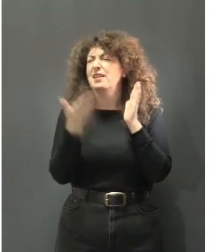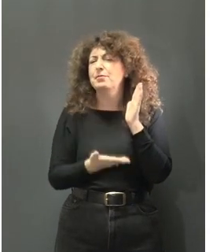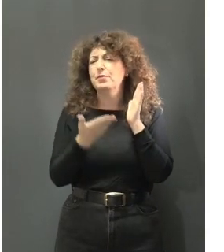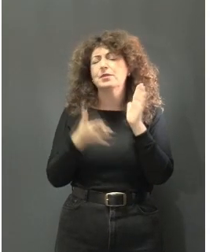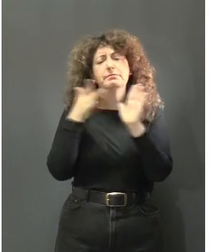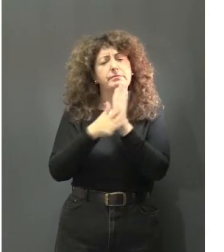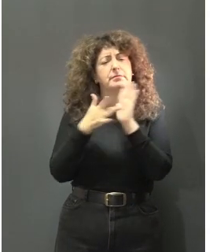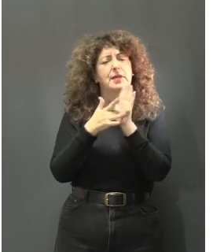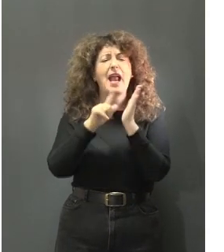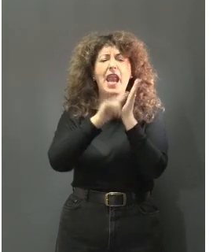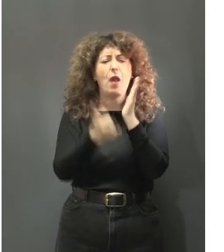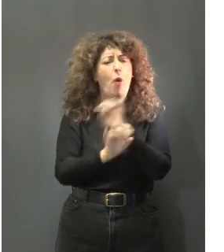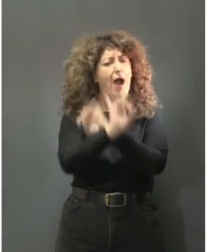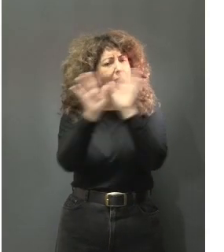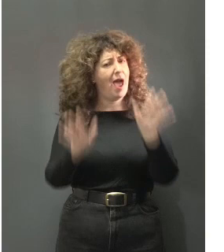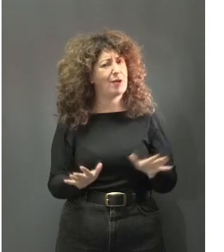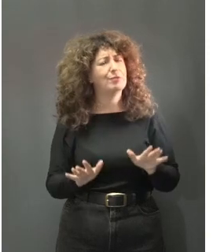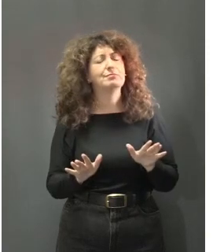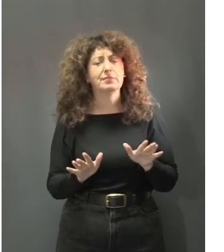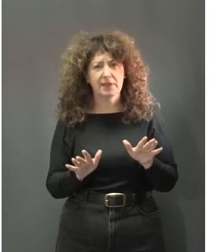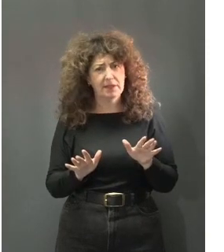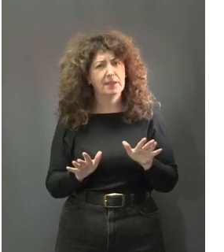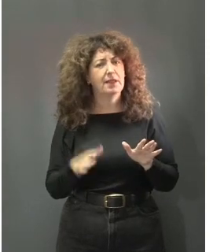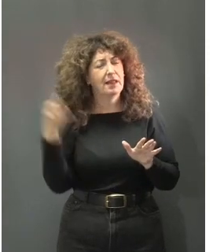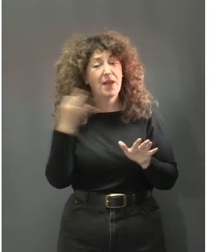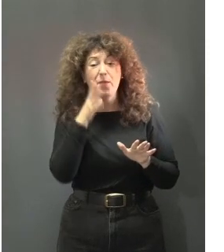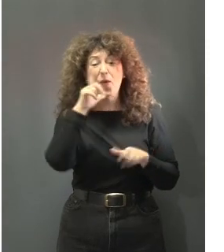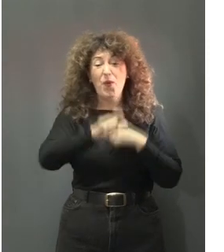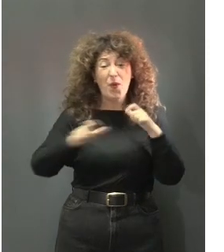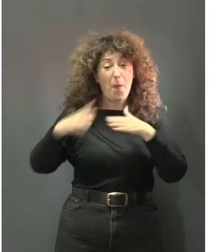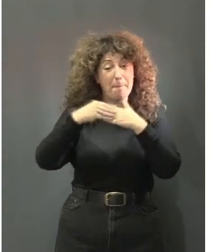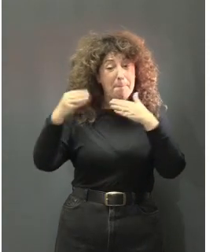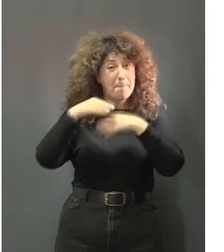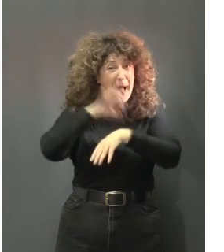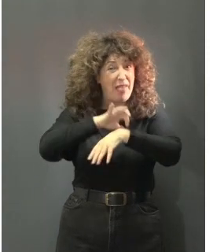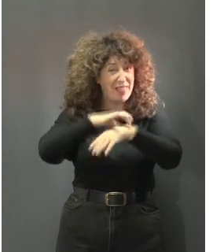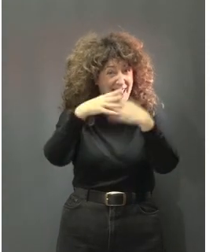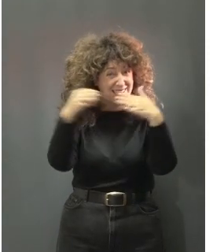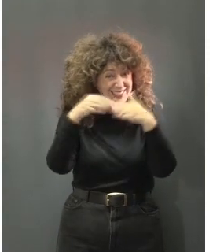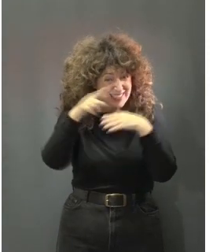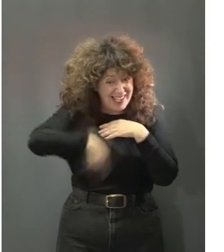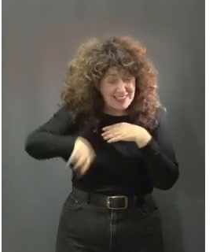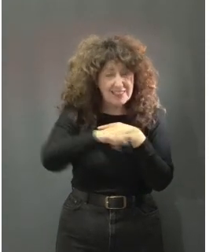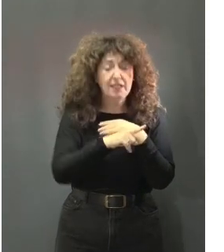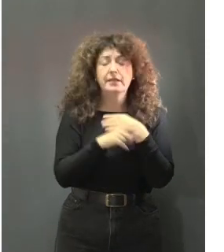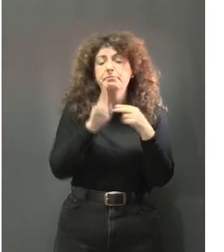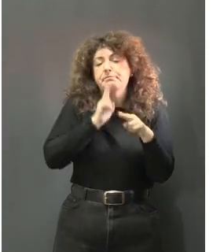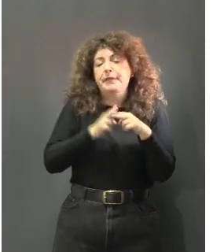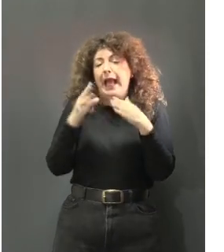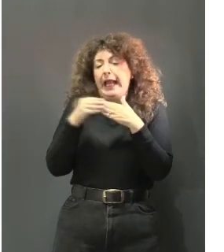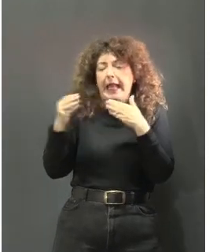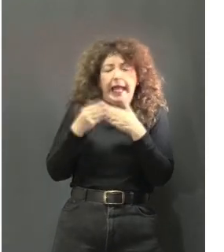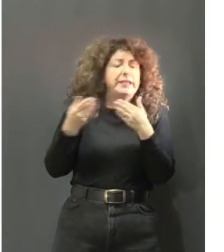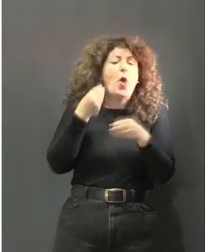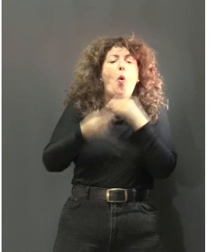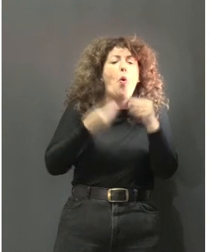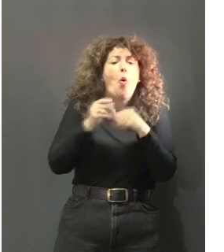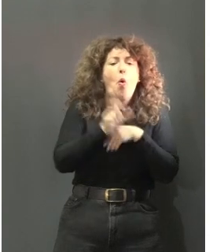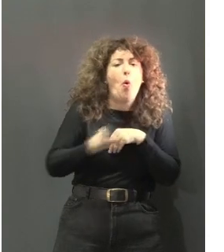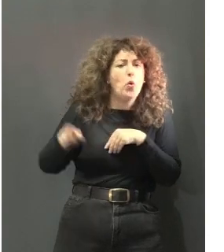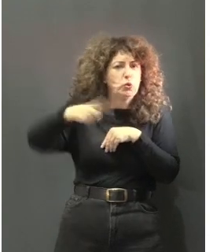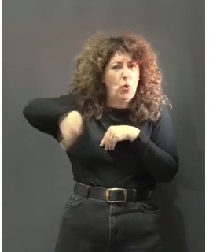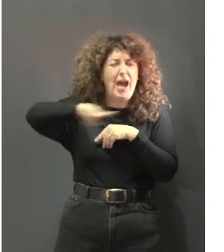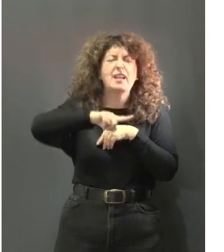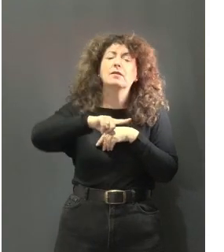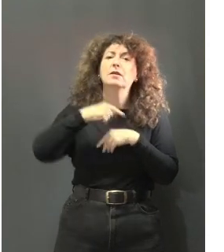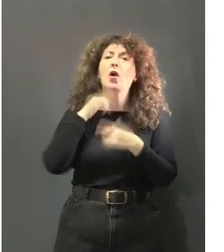claro. Tenemos que pensar que a veces los pacientes o los clientes o las personas usuarias estamos en contacto